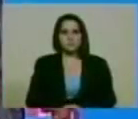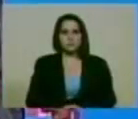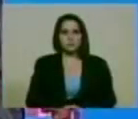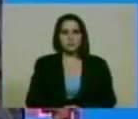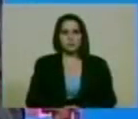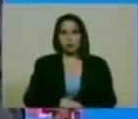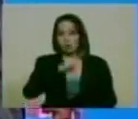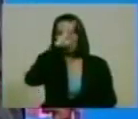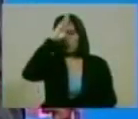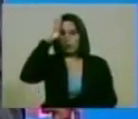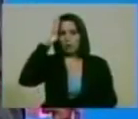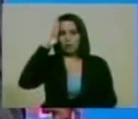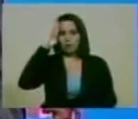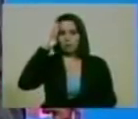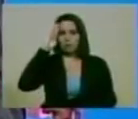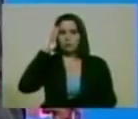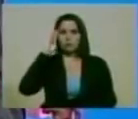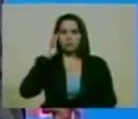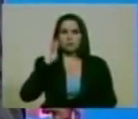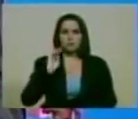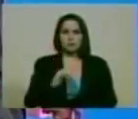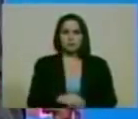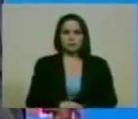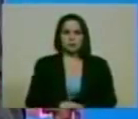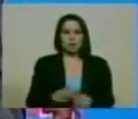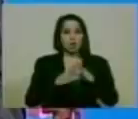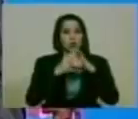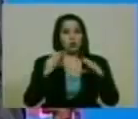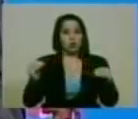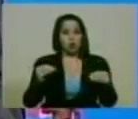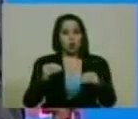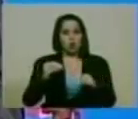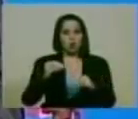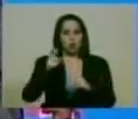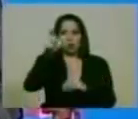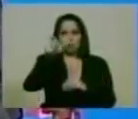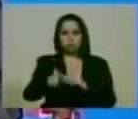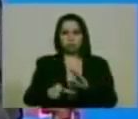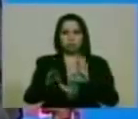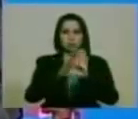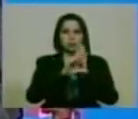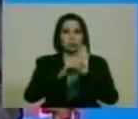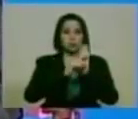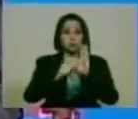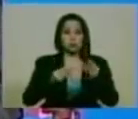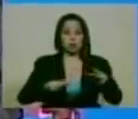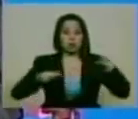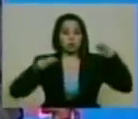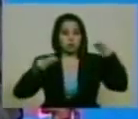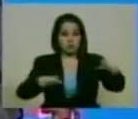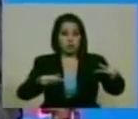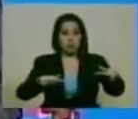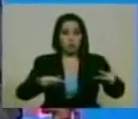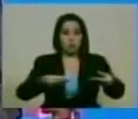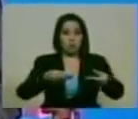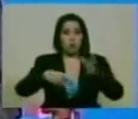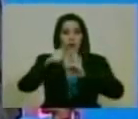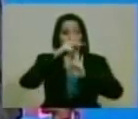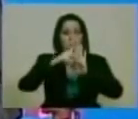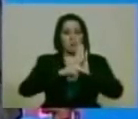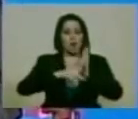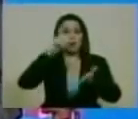Diosdado y los constituyentes, les entrego el plan aprobado para